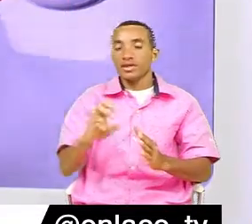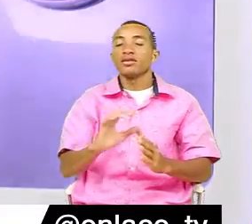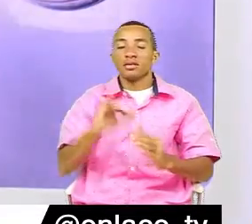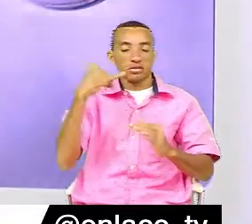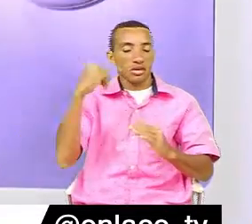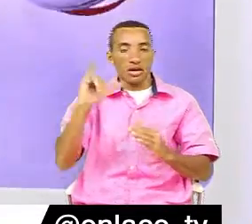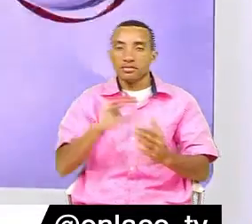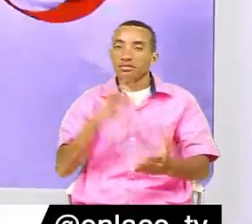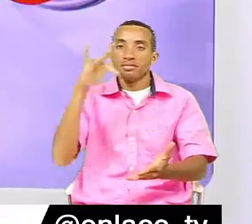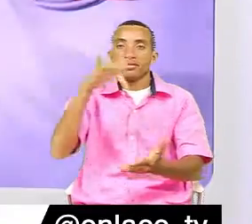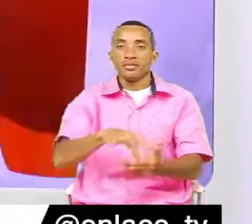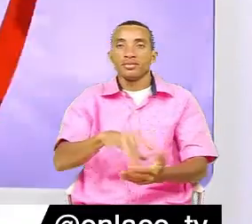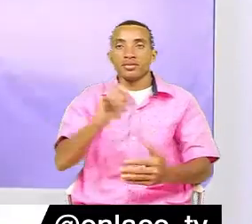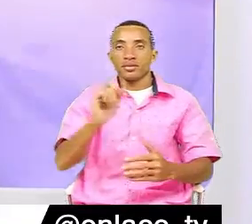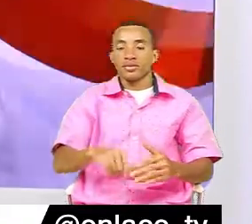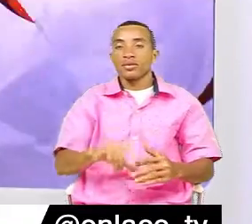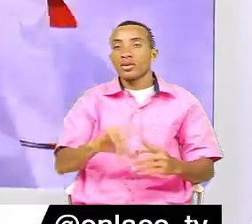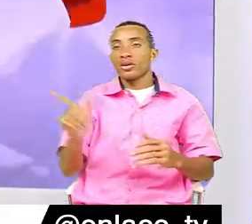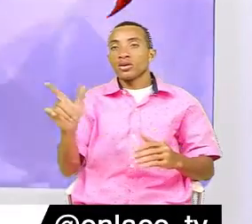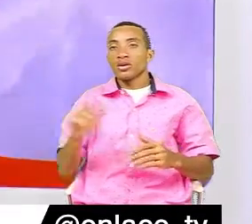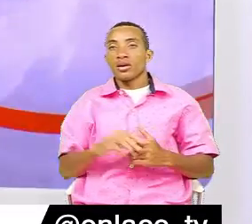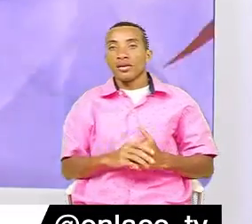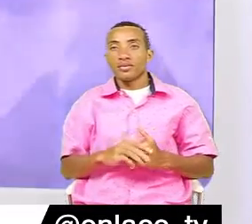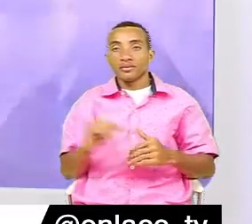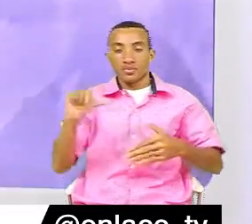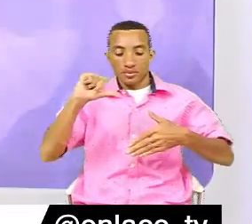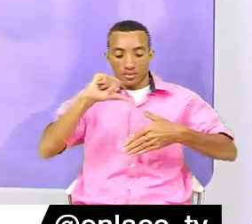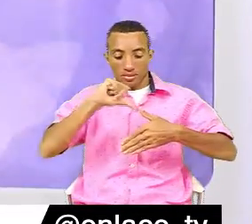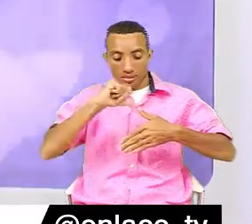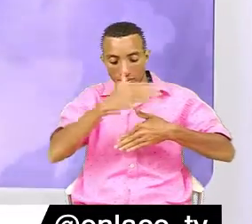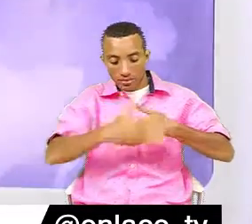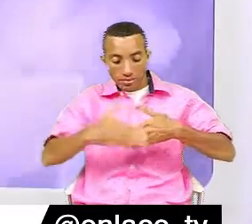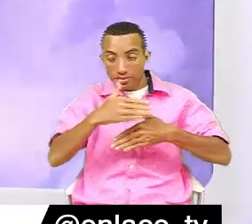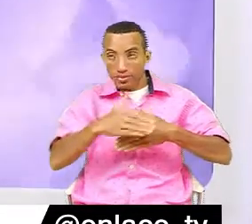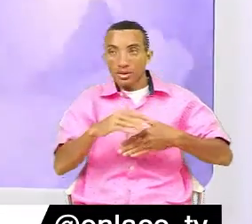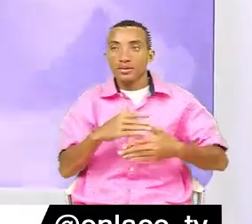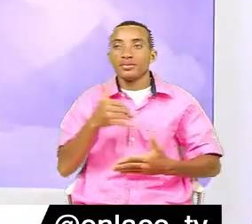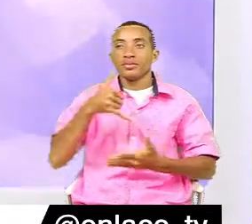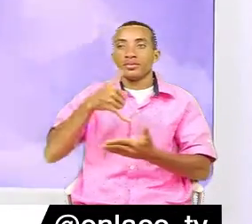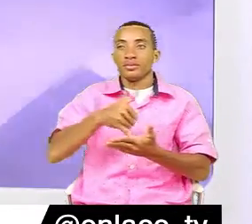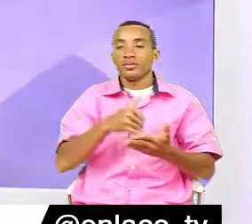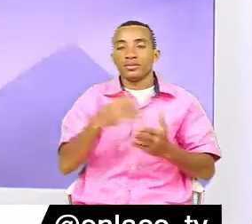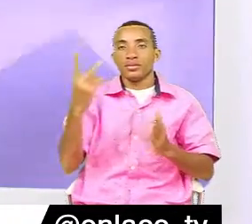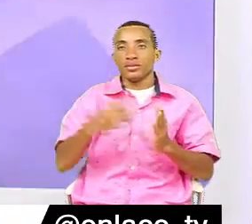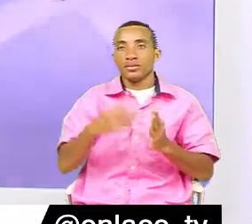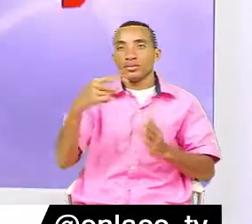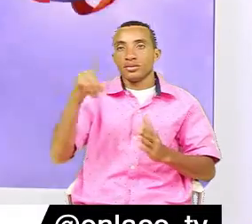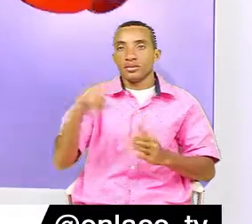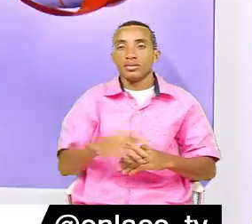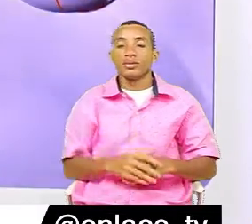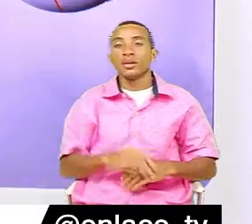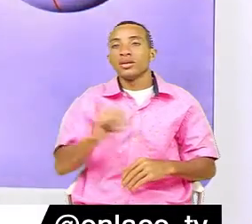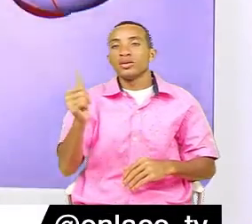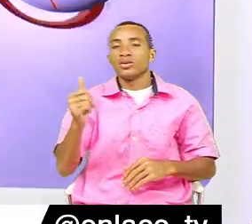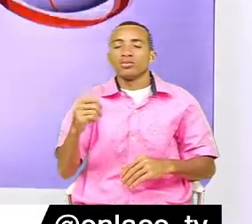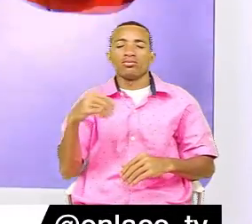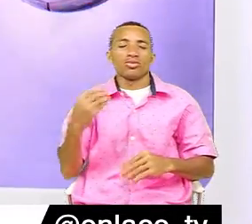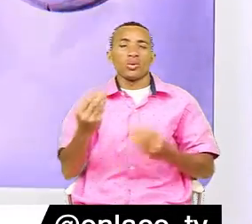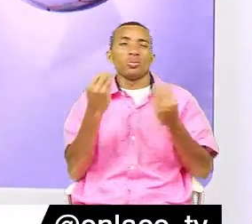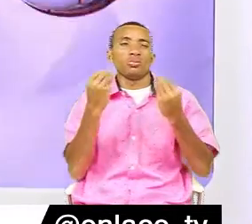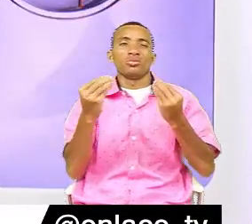Bridgestone Suramericana que se juega en el segundo semestre del año 2016. Miles de barranqueños celebraron por las principales calles